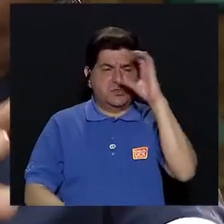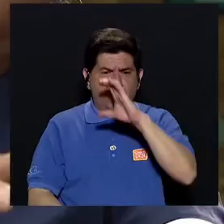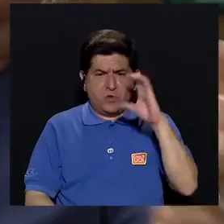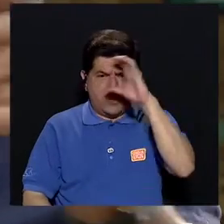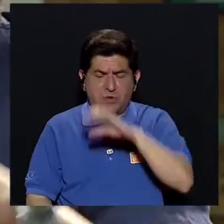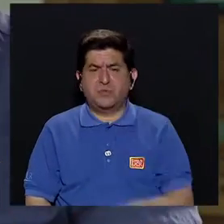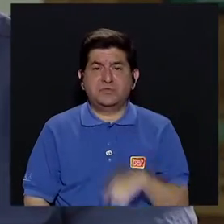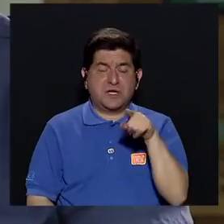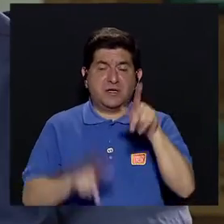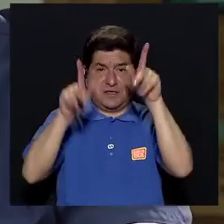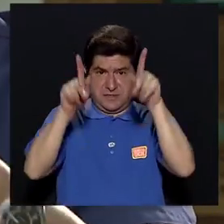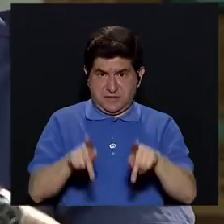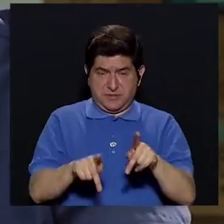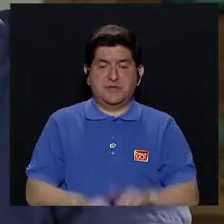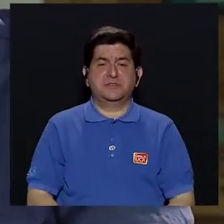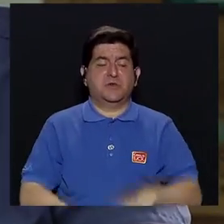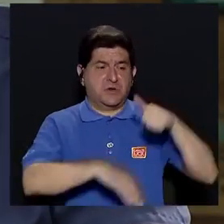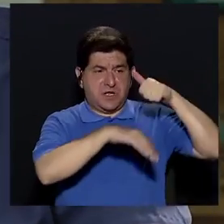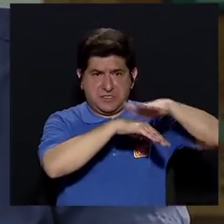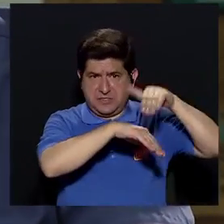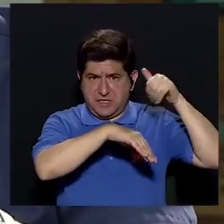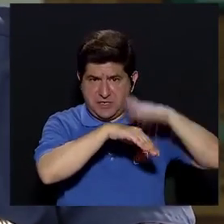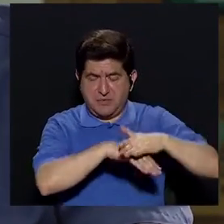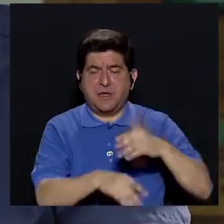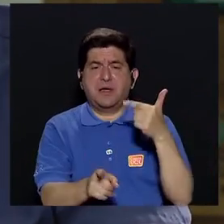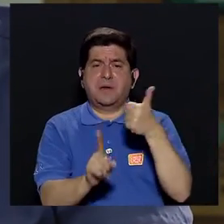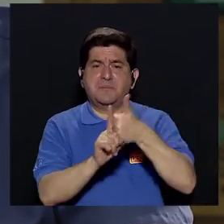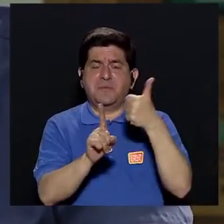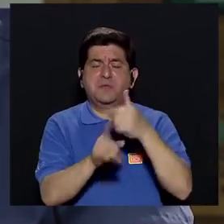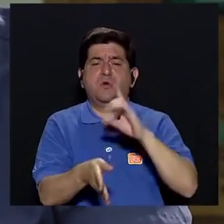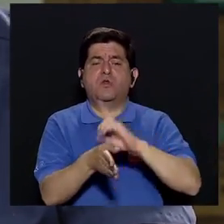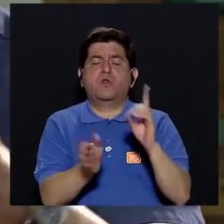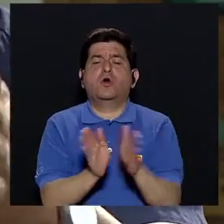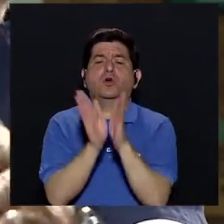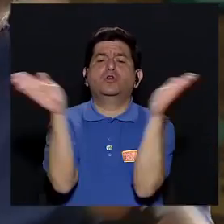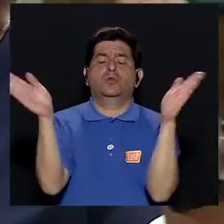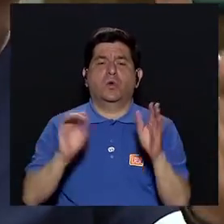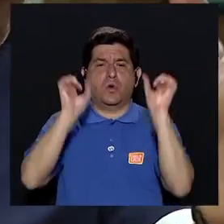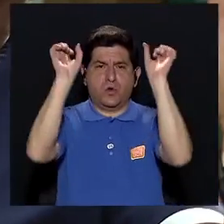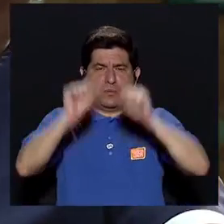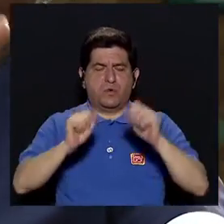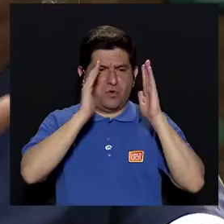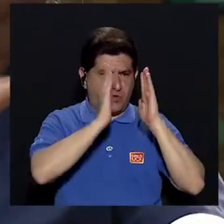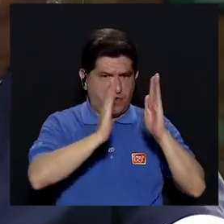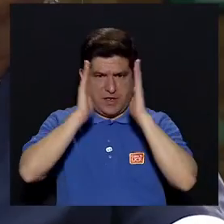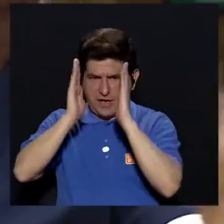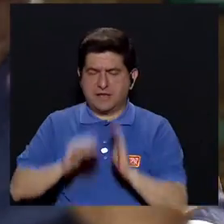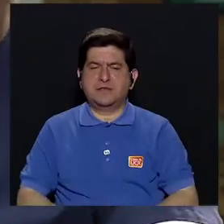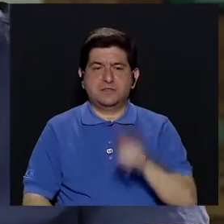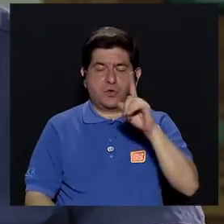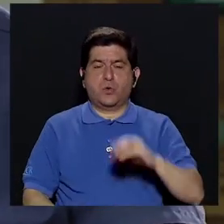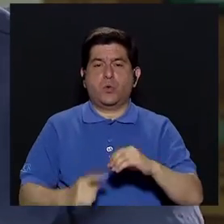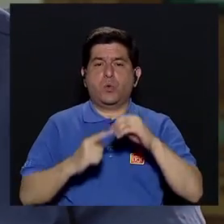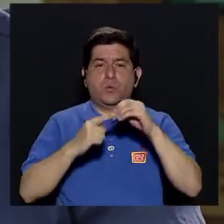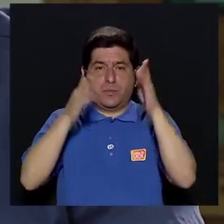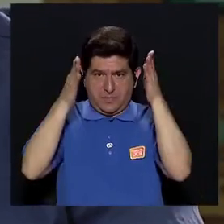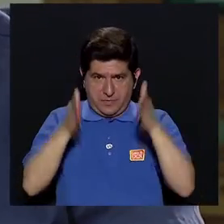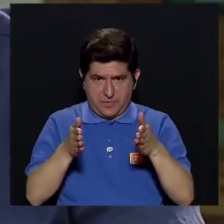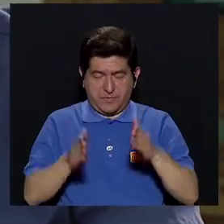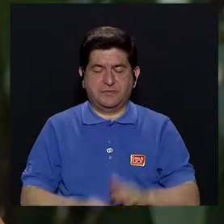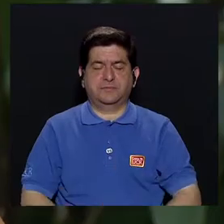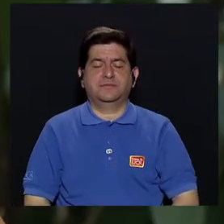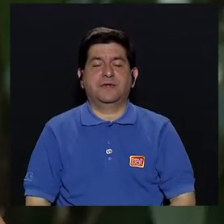buscan directamente a sus especialistas o son referidas por los mismos médicos generales para que los atienda un determinado